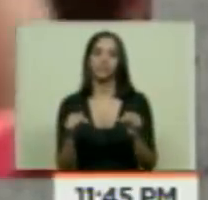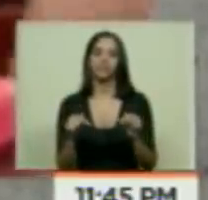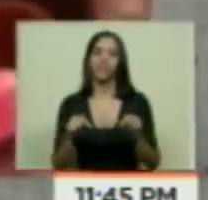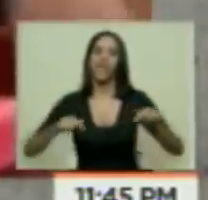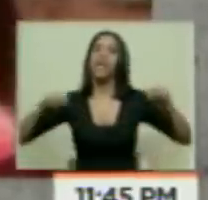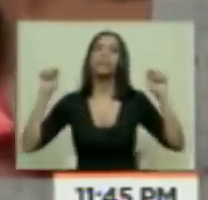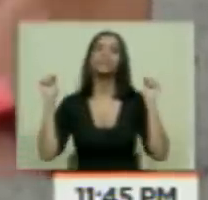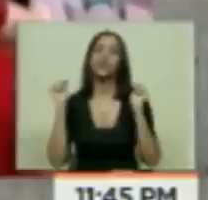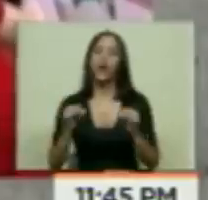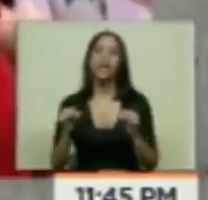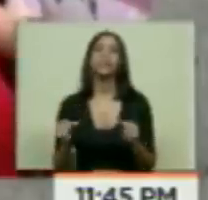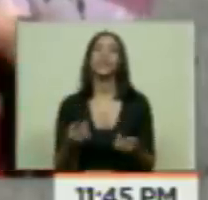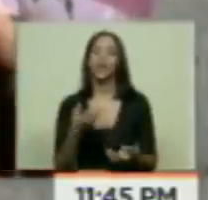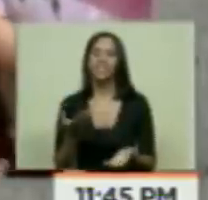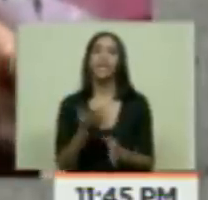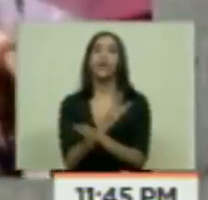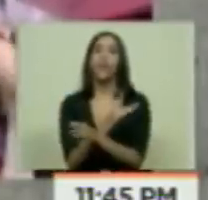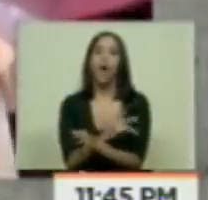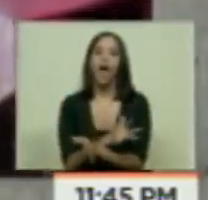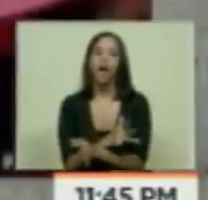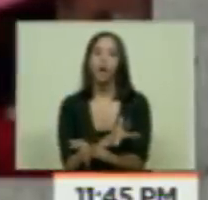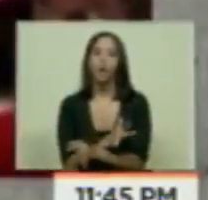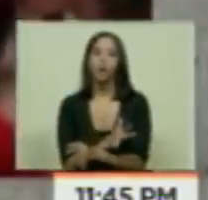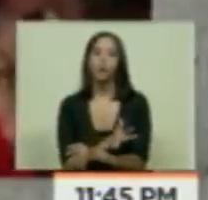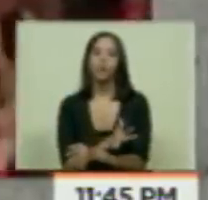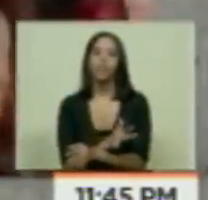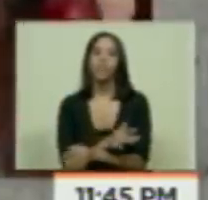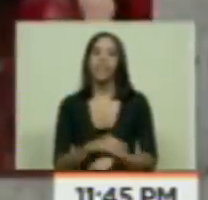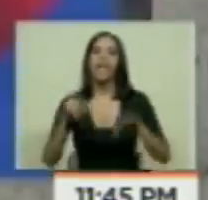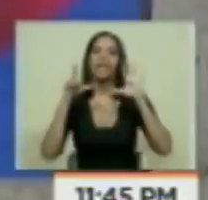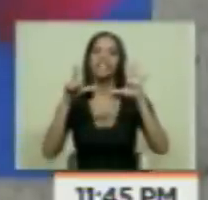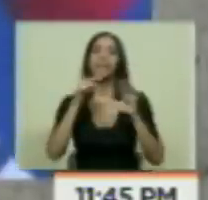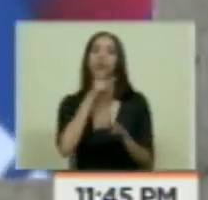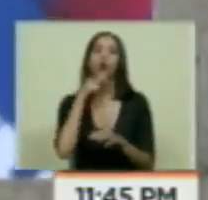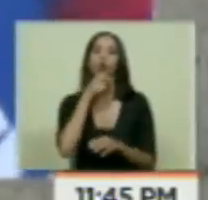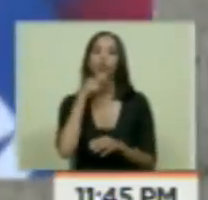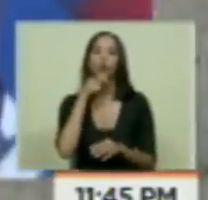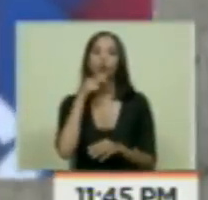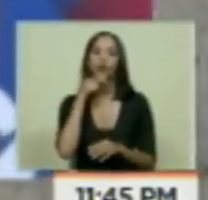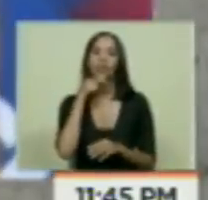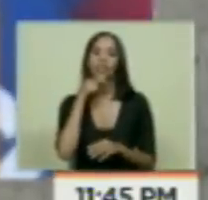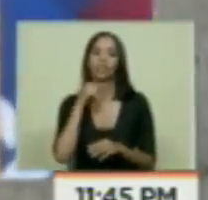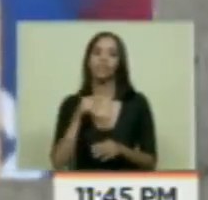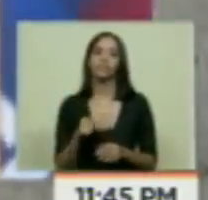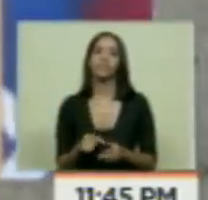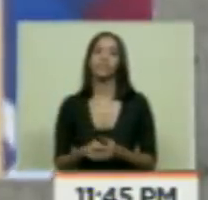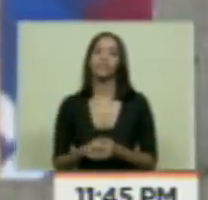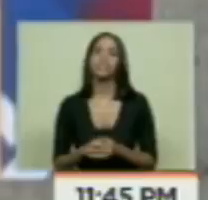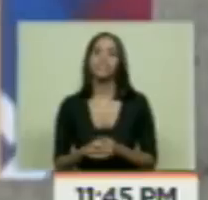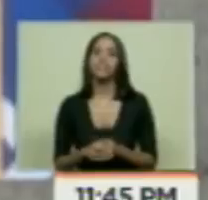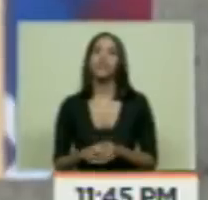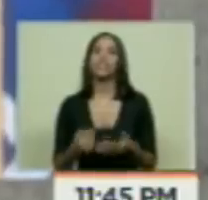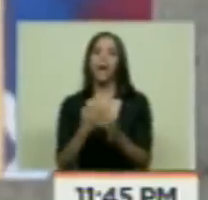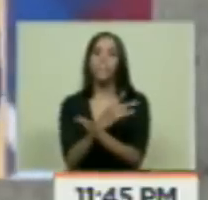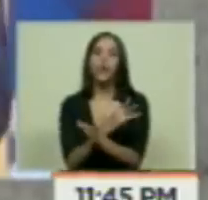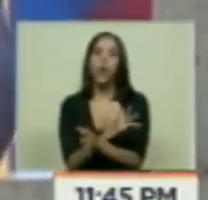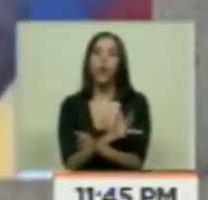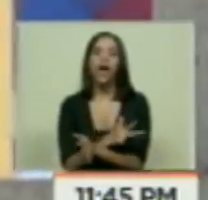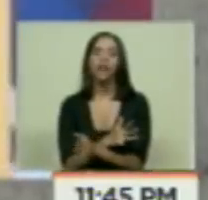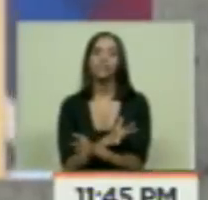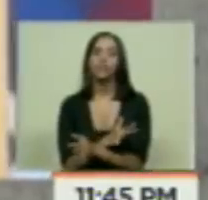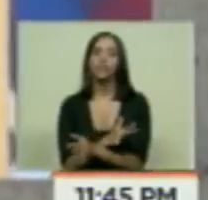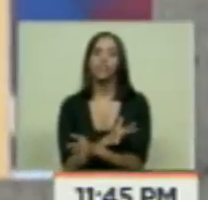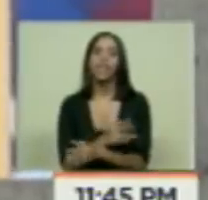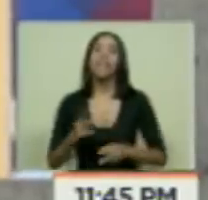eso es lo que está en juego el 7 de octubre. Nos estamos jugando